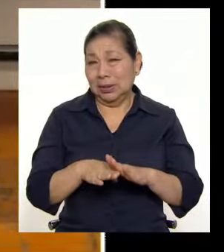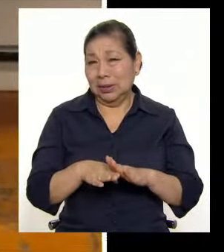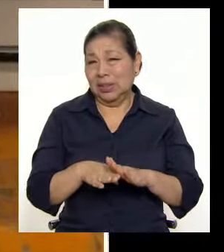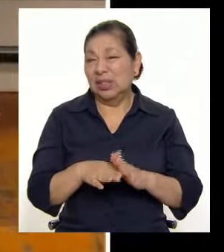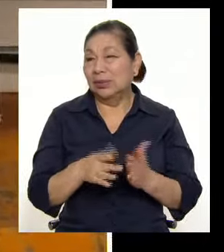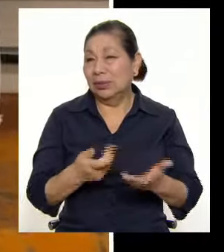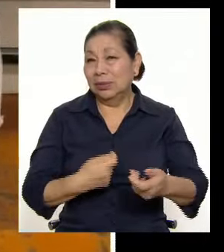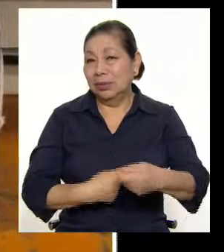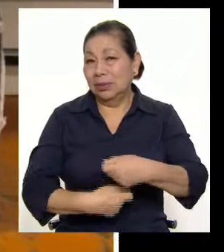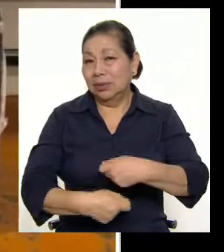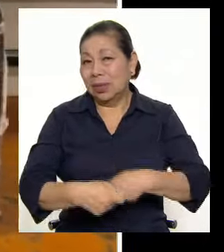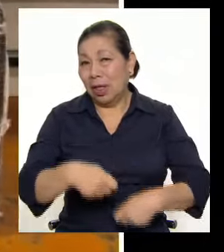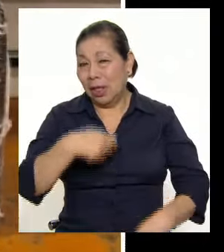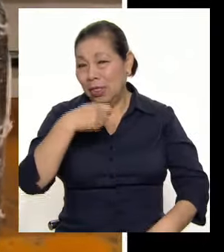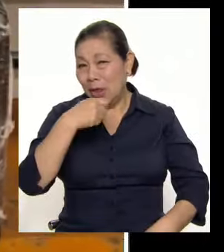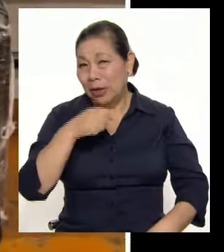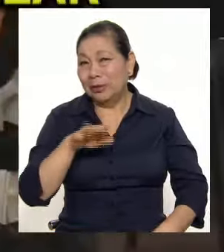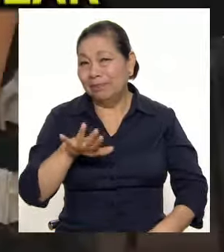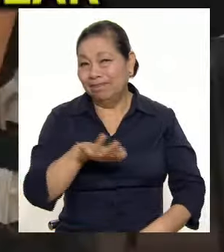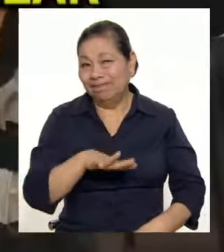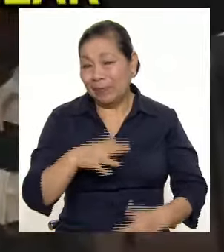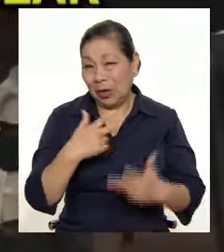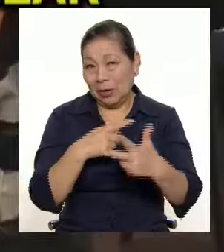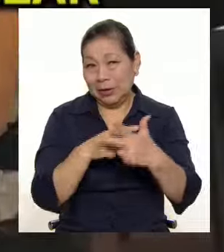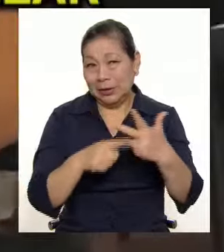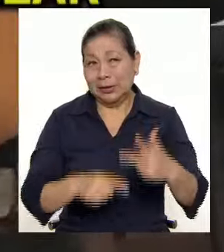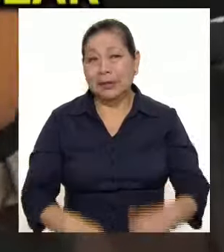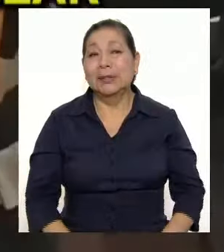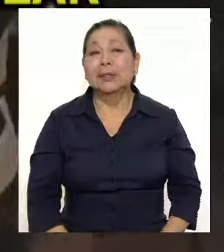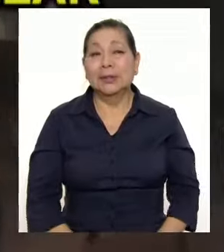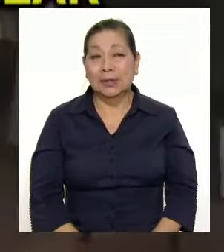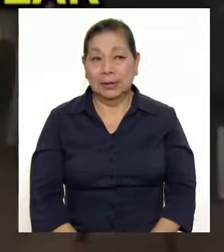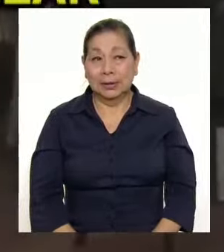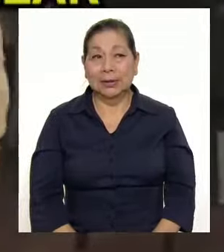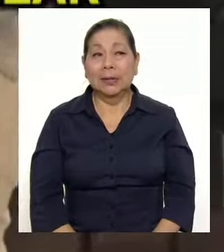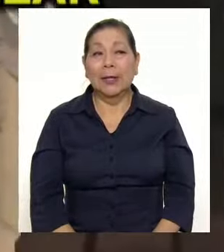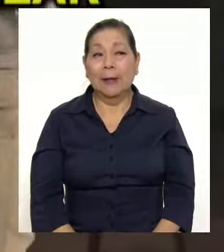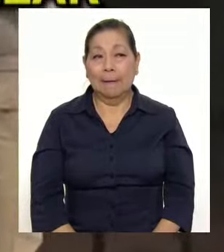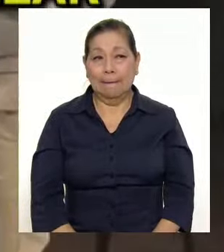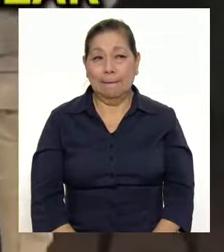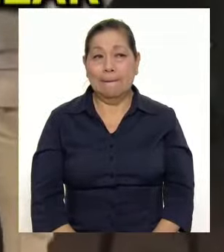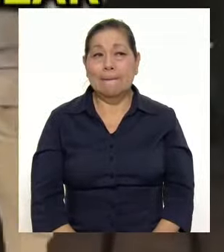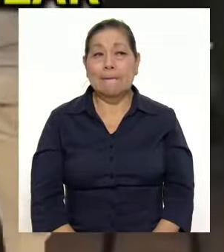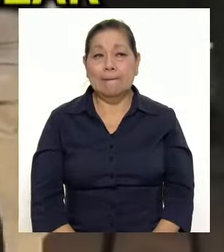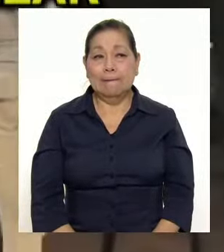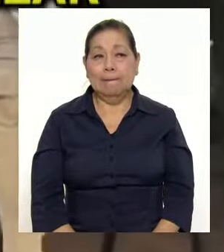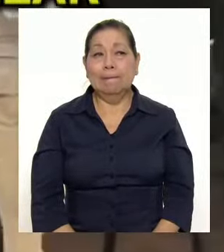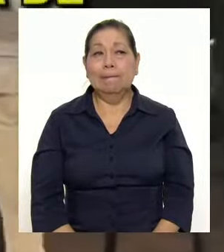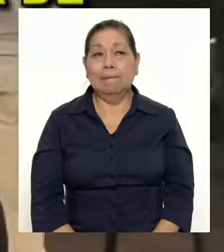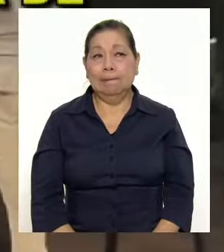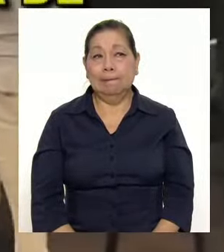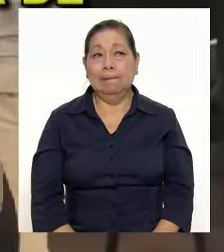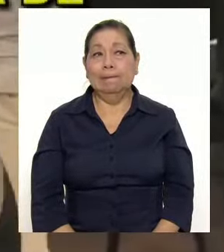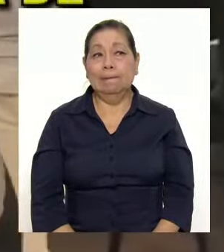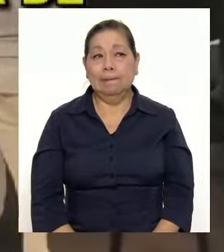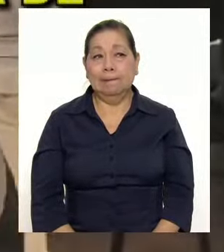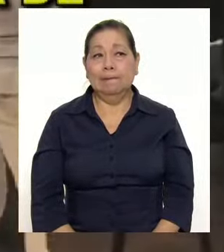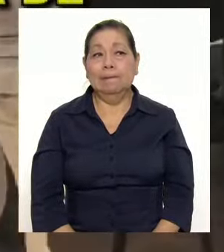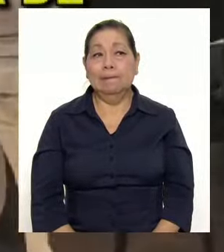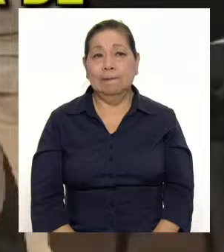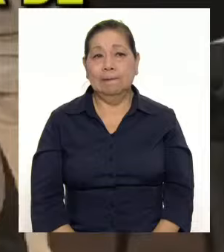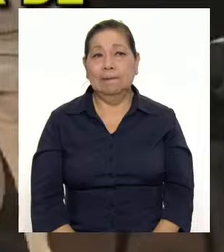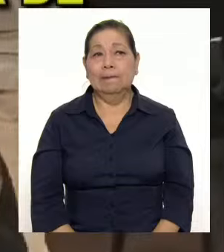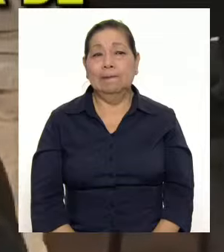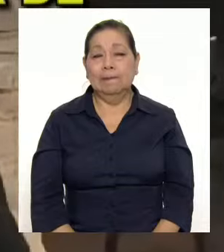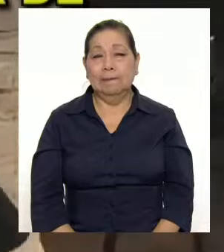el mundo del tráfico ilícito de drogas. En este acto se va a proceder a realizar el pesaje correspondiente de la sustancia encontrada